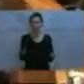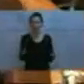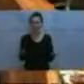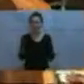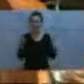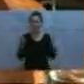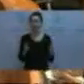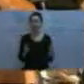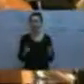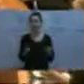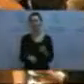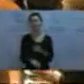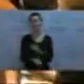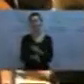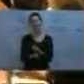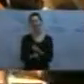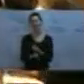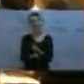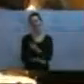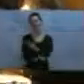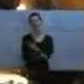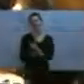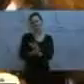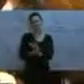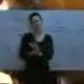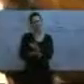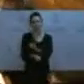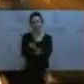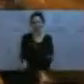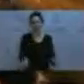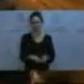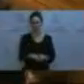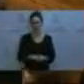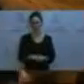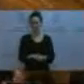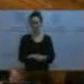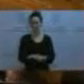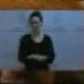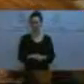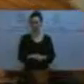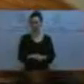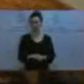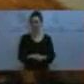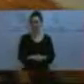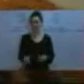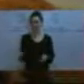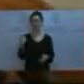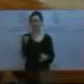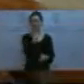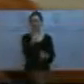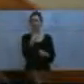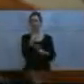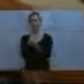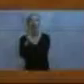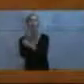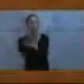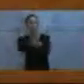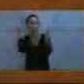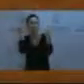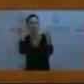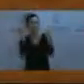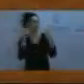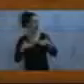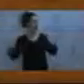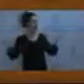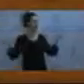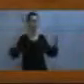una carestía que muchas familias no pueden abordar. ¿Y ustedes qué dicen? ¿Los esclavos de lo público? No, no queremos